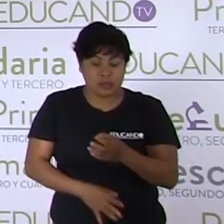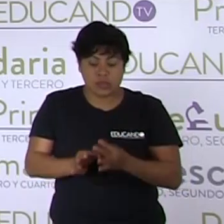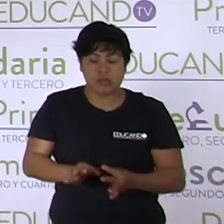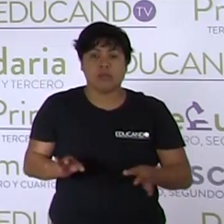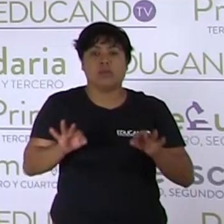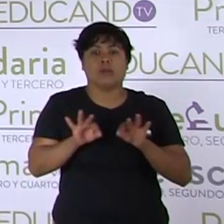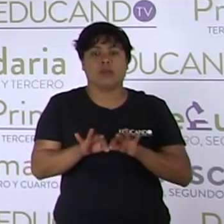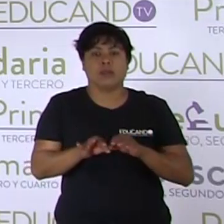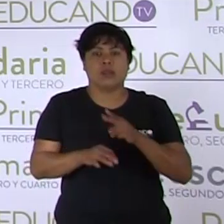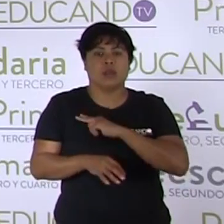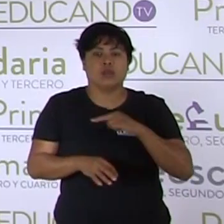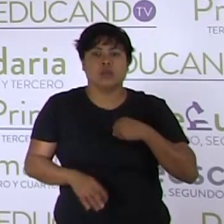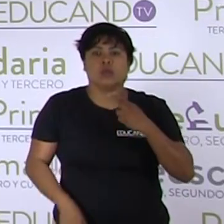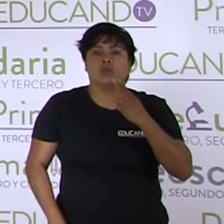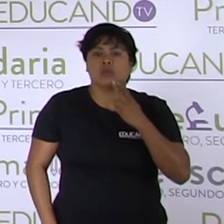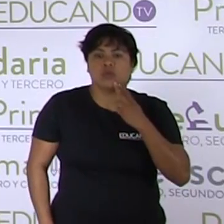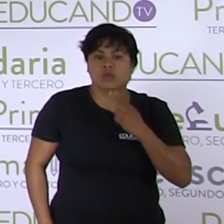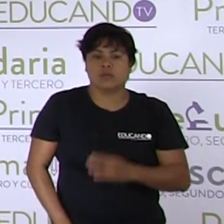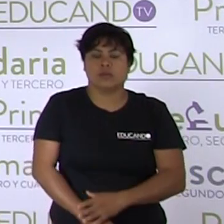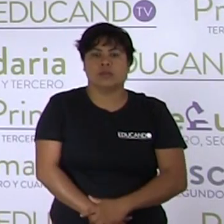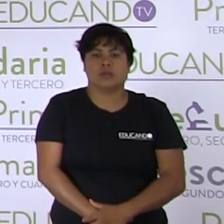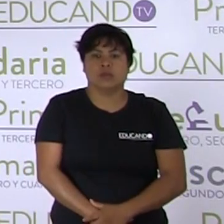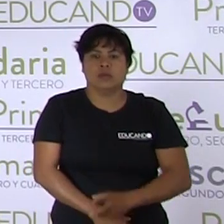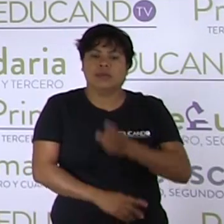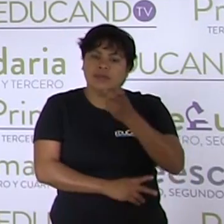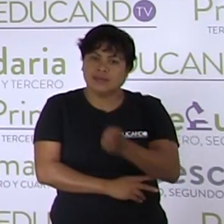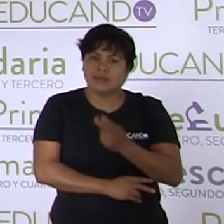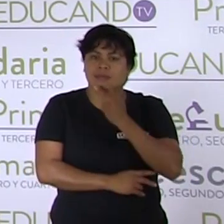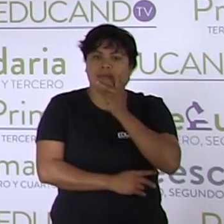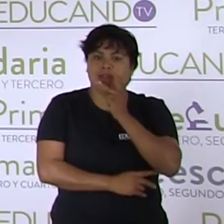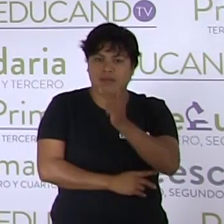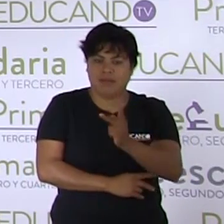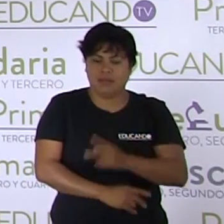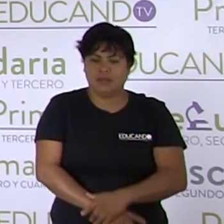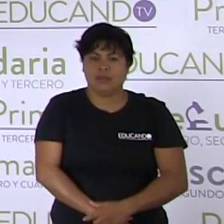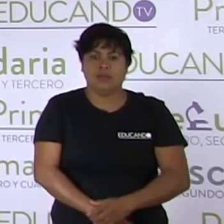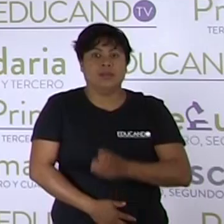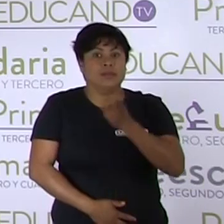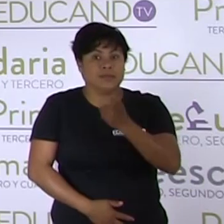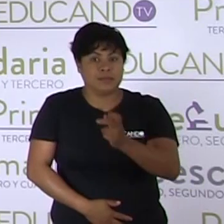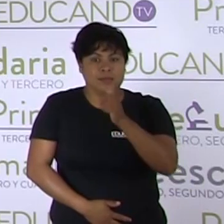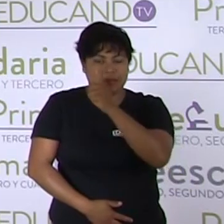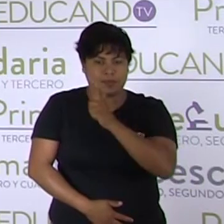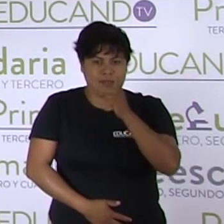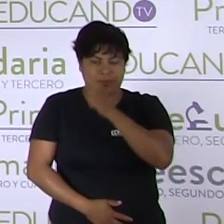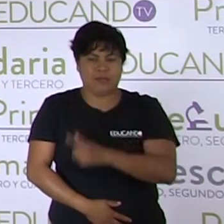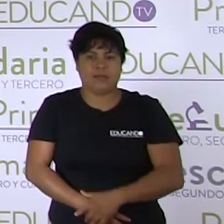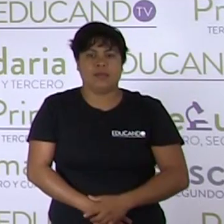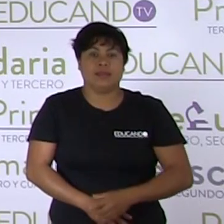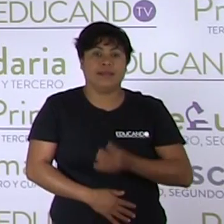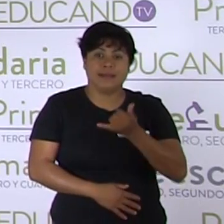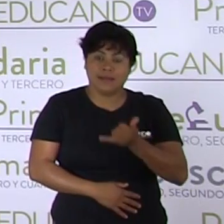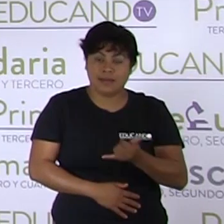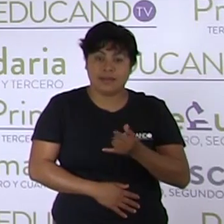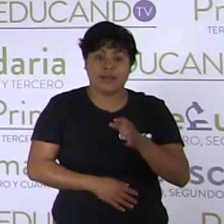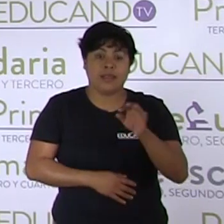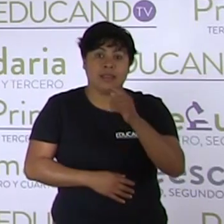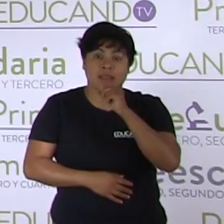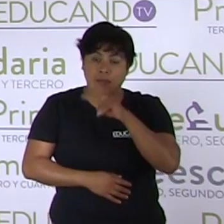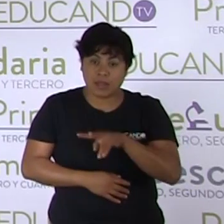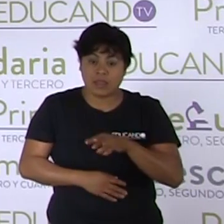que ubiquemos esas palabras, ese lenguaje y a su